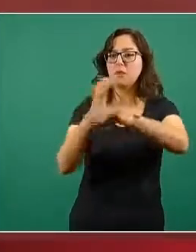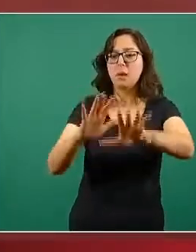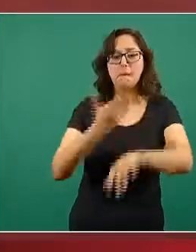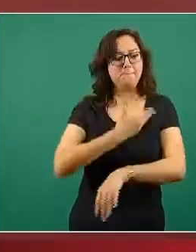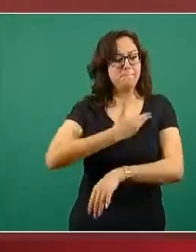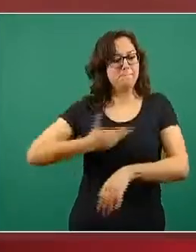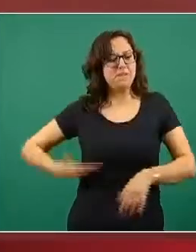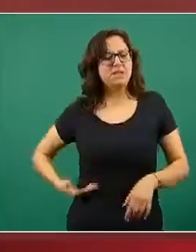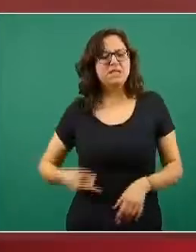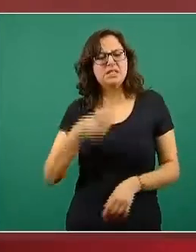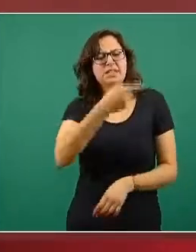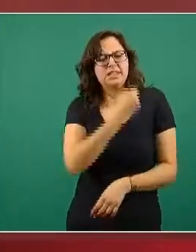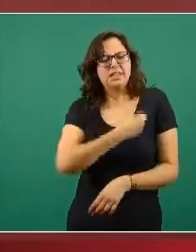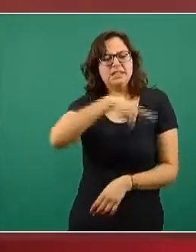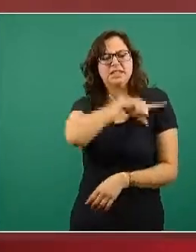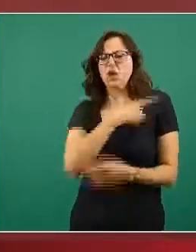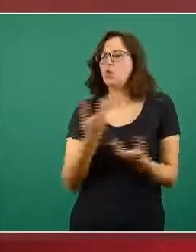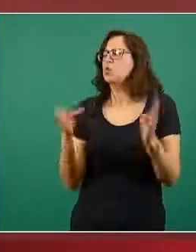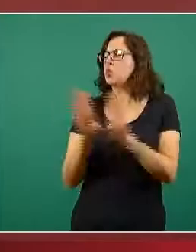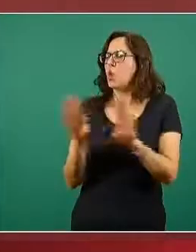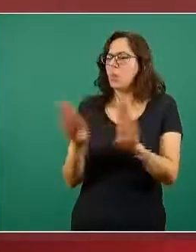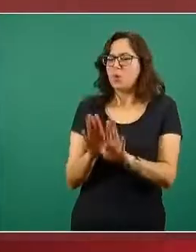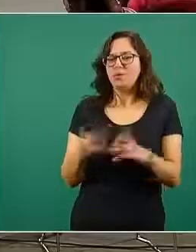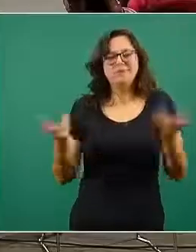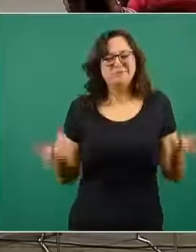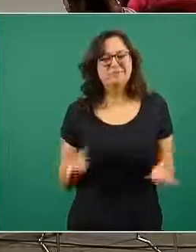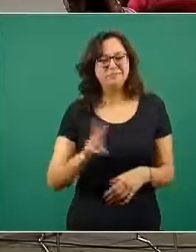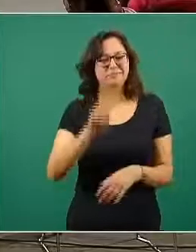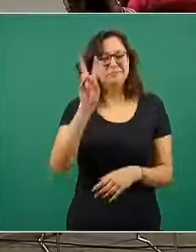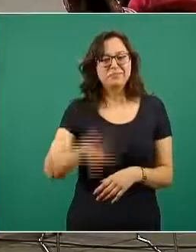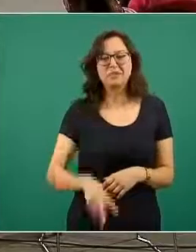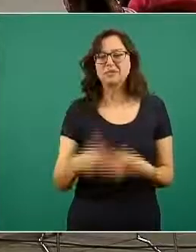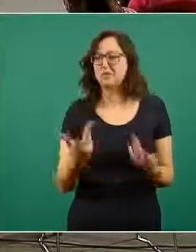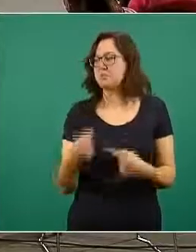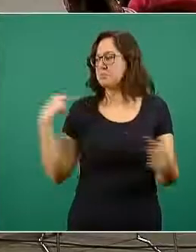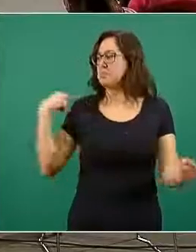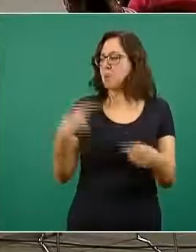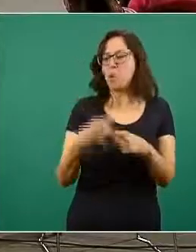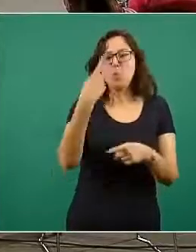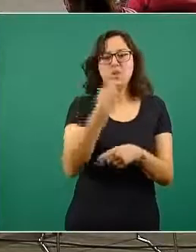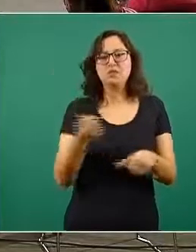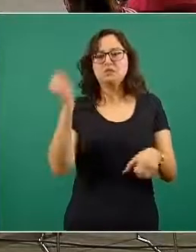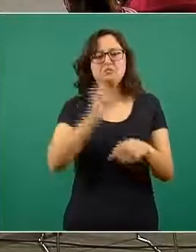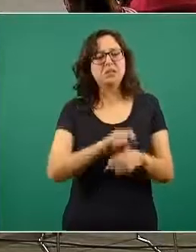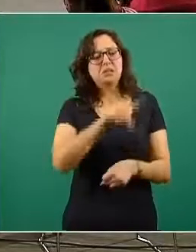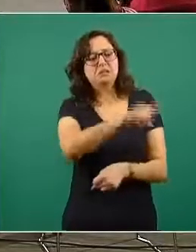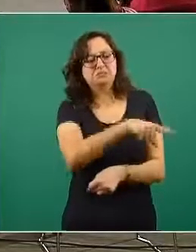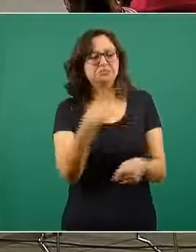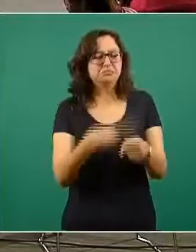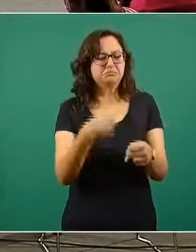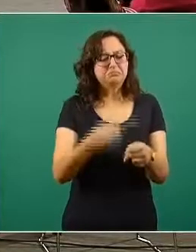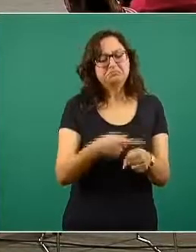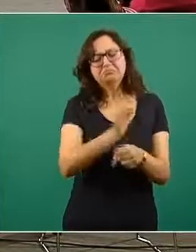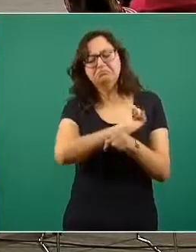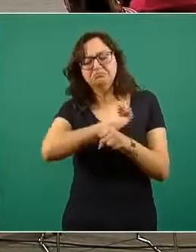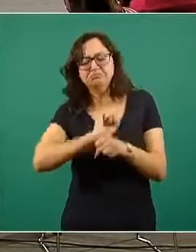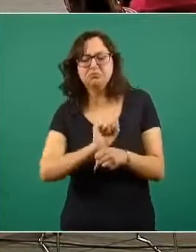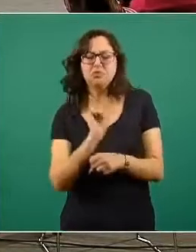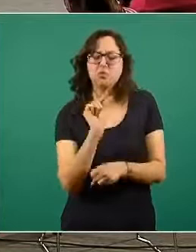presidente. Ha sido prácticamente sin mayores cambios, como lo hemos informado a lo largo de la semana, con síntomas mínimos. A